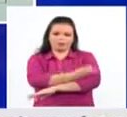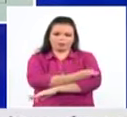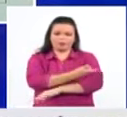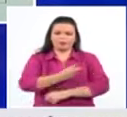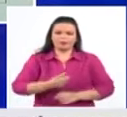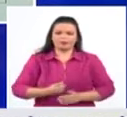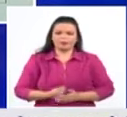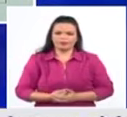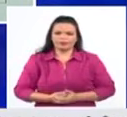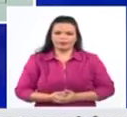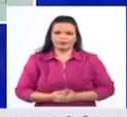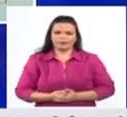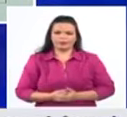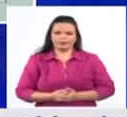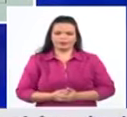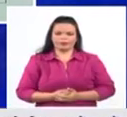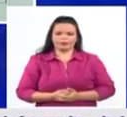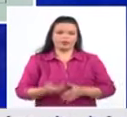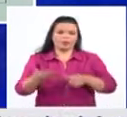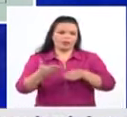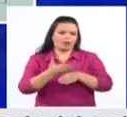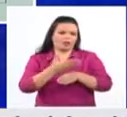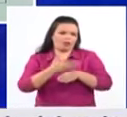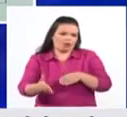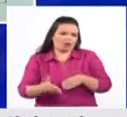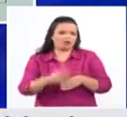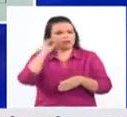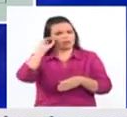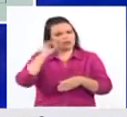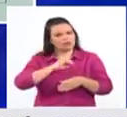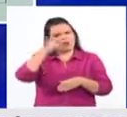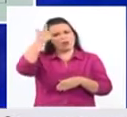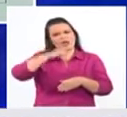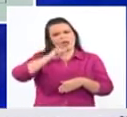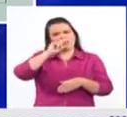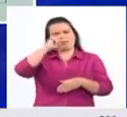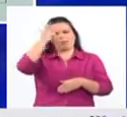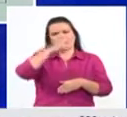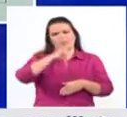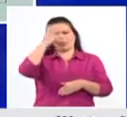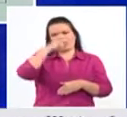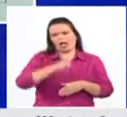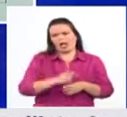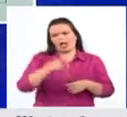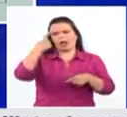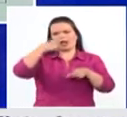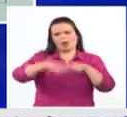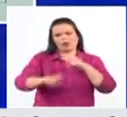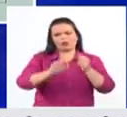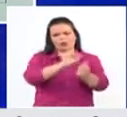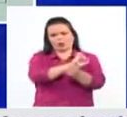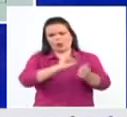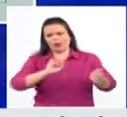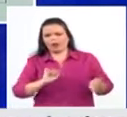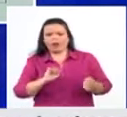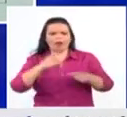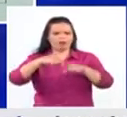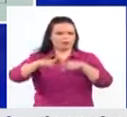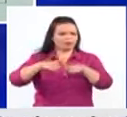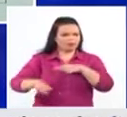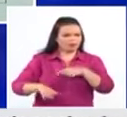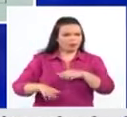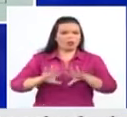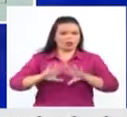los candidatos de las vacunas, lo cual indiscutiblemente muchos de ellos con el tiempo suficiente para